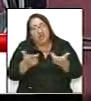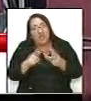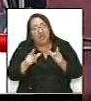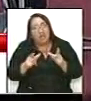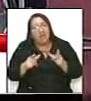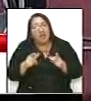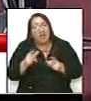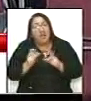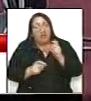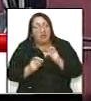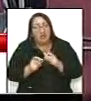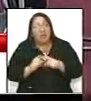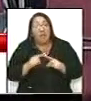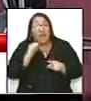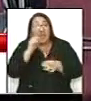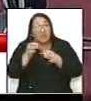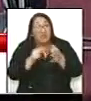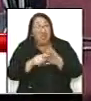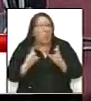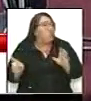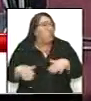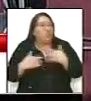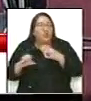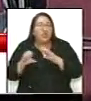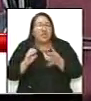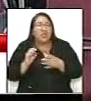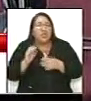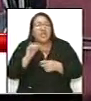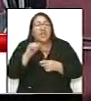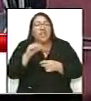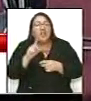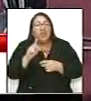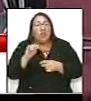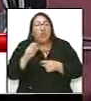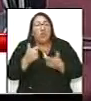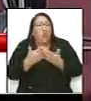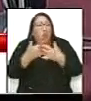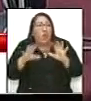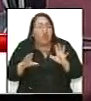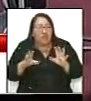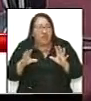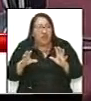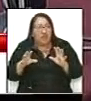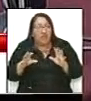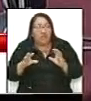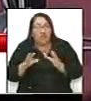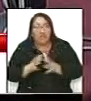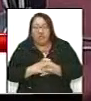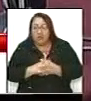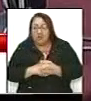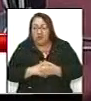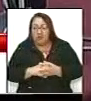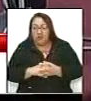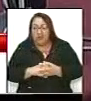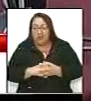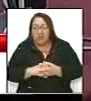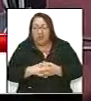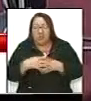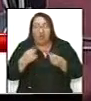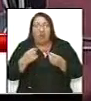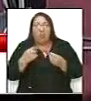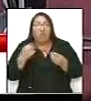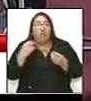que vino señalando que no se podía generar indulto razonado en abierto como si